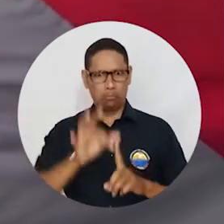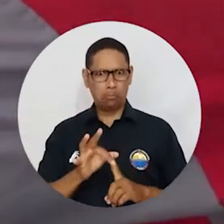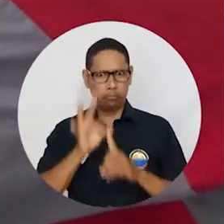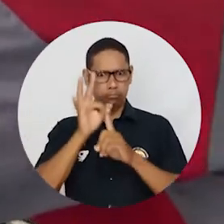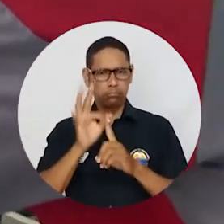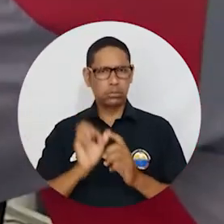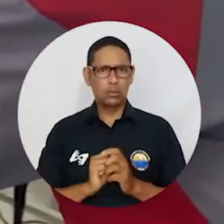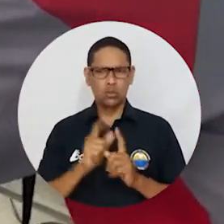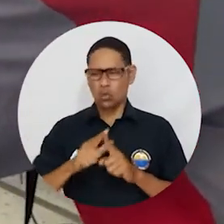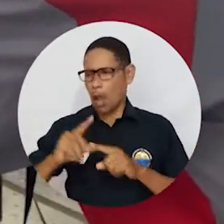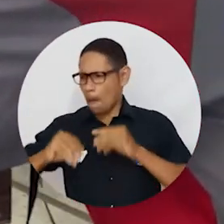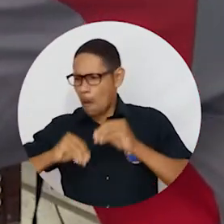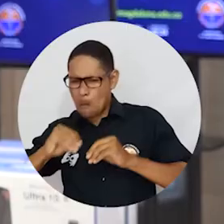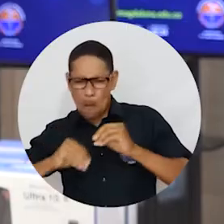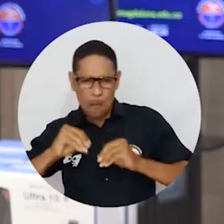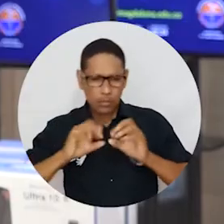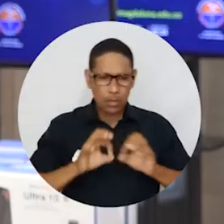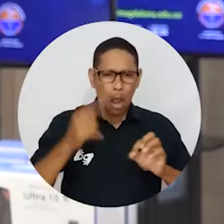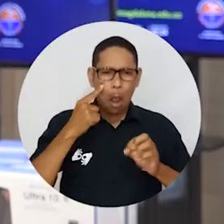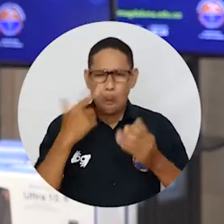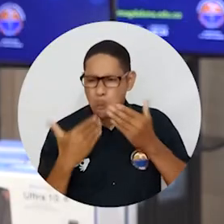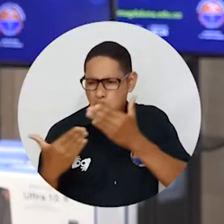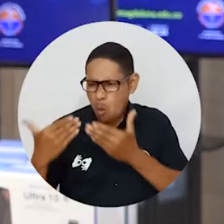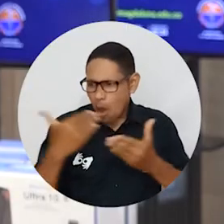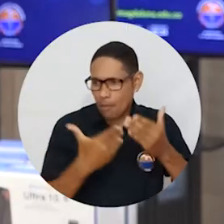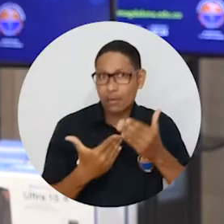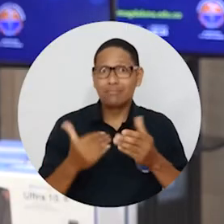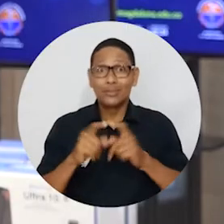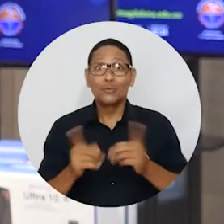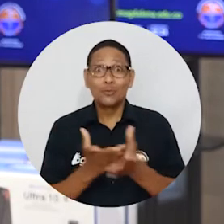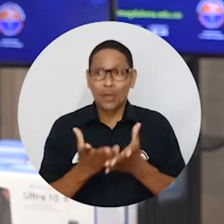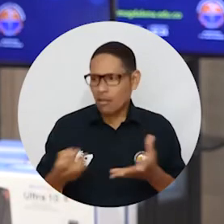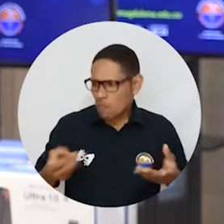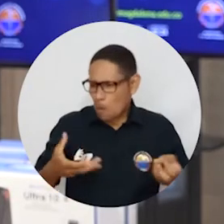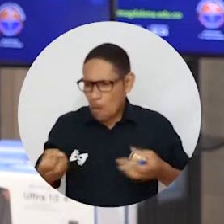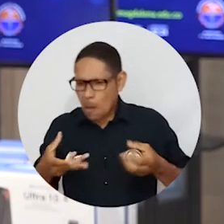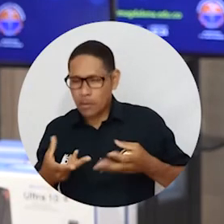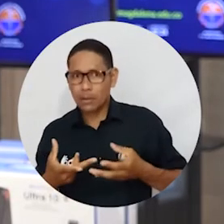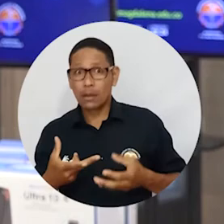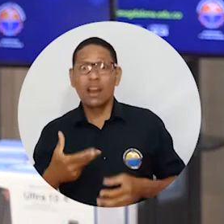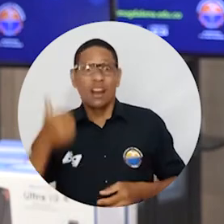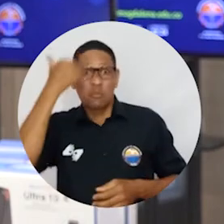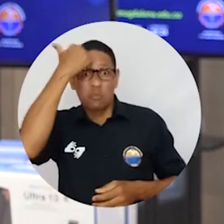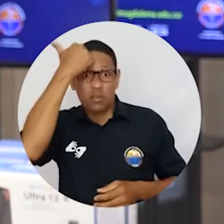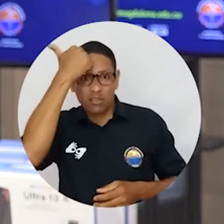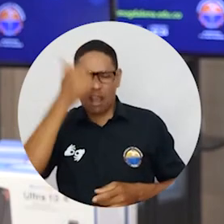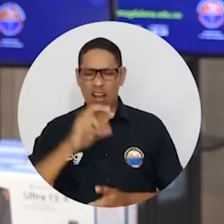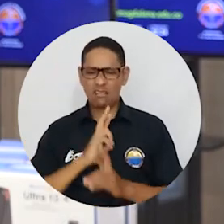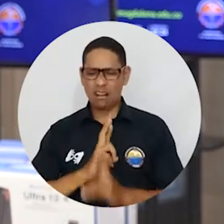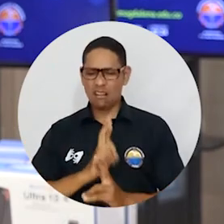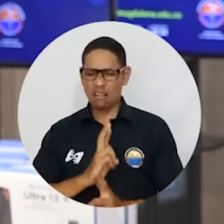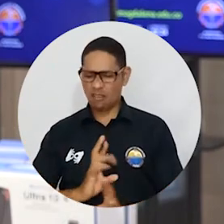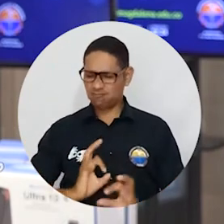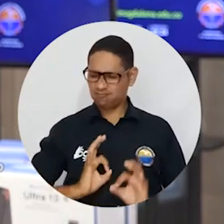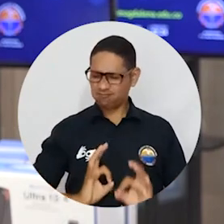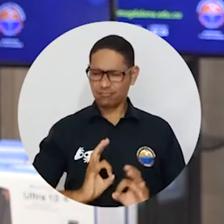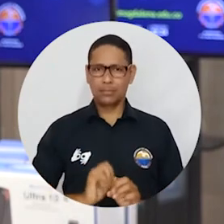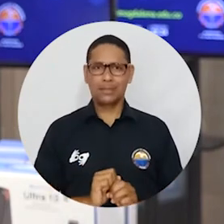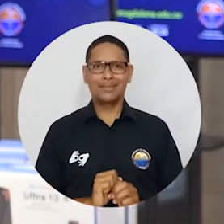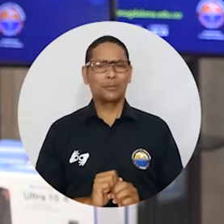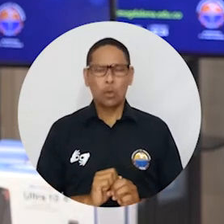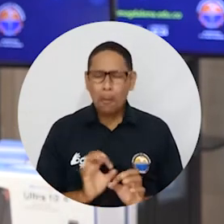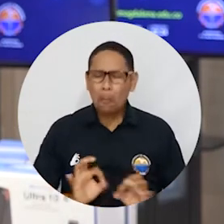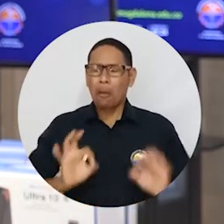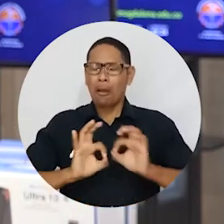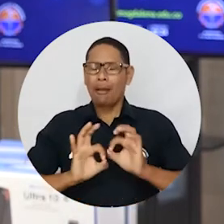En el aula invertida es el pensamiento de diseño, de iterar, de probar y de co-crear con los estudiantes. Ya el docente no tiene que tener todas las